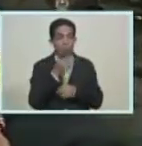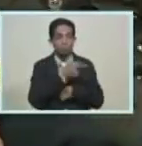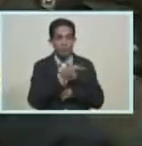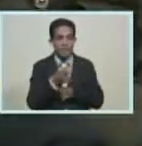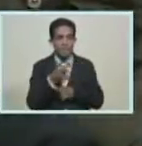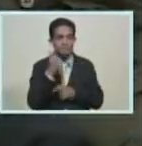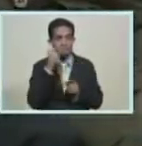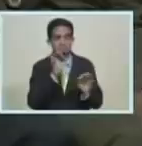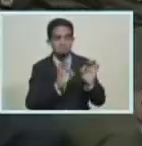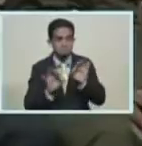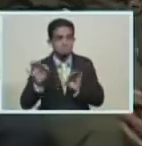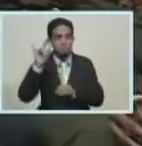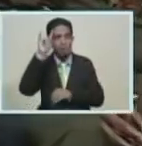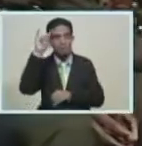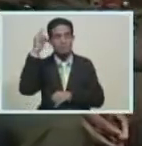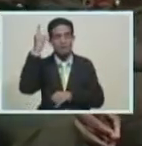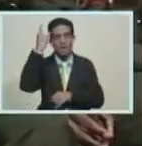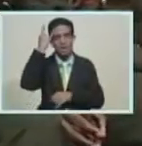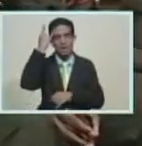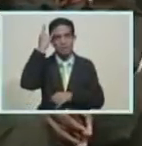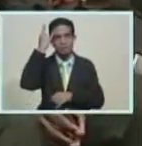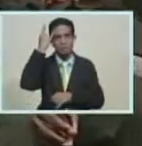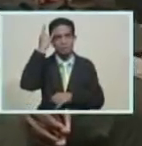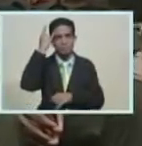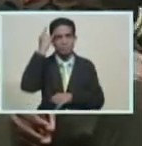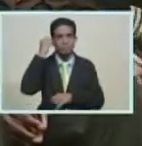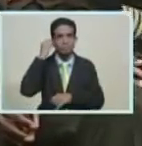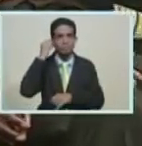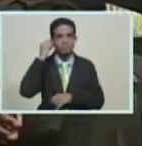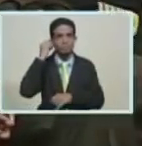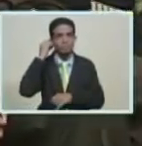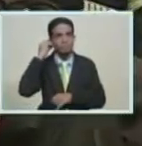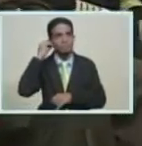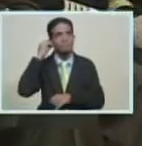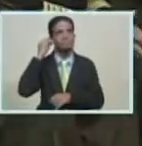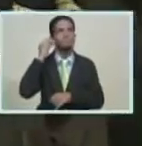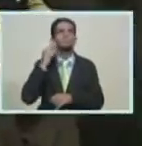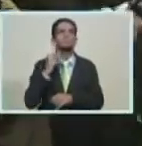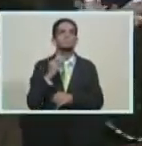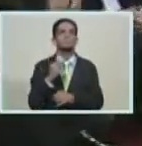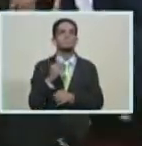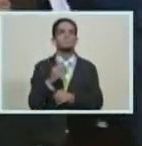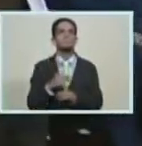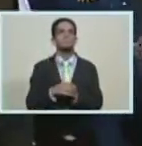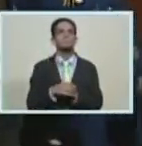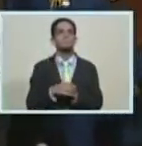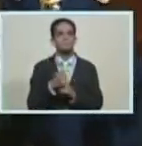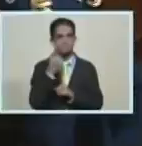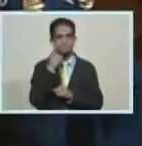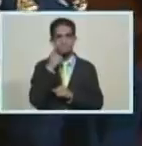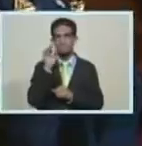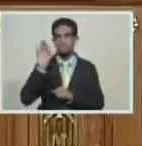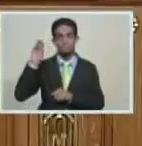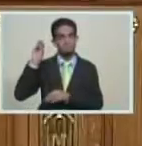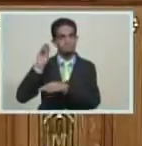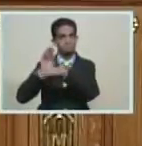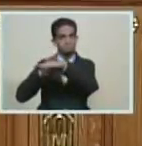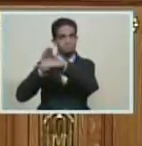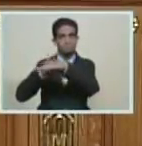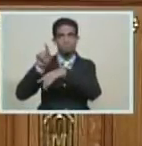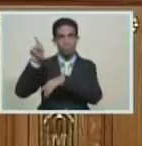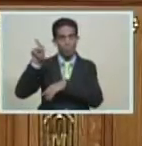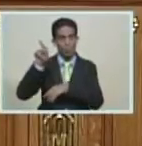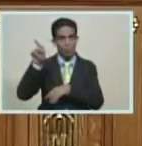país. Y llame usted al ministro de Defensa, ministro general en jefe, alértele de todos estos